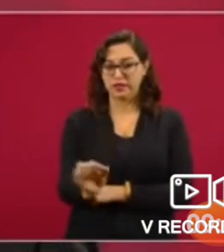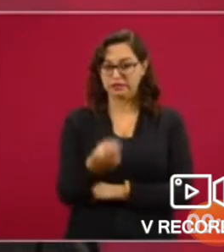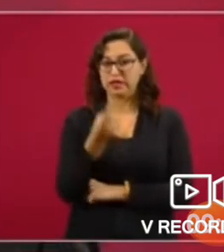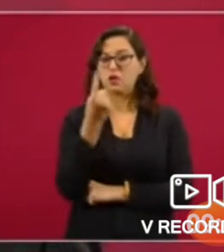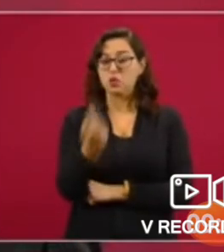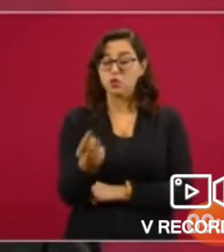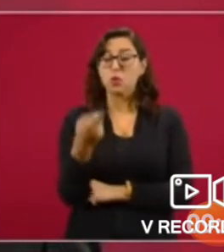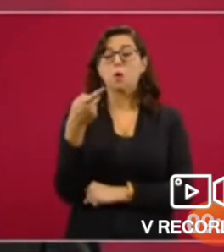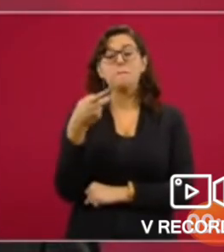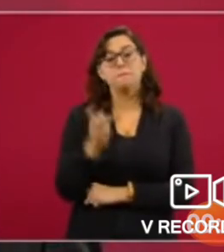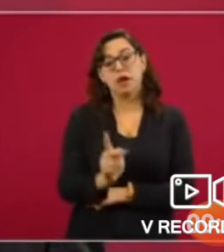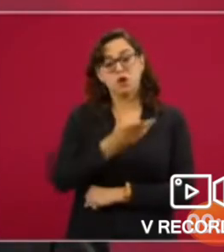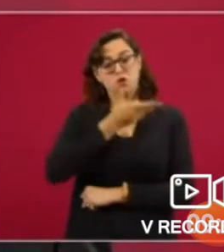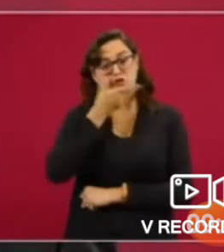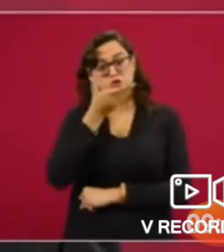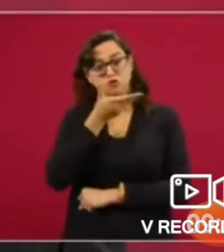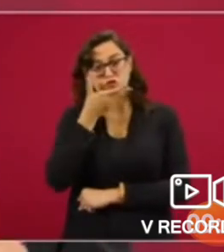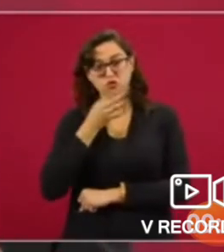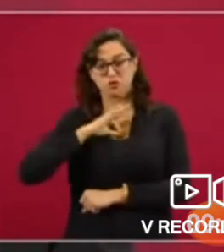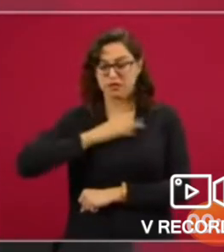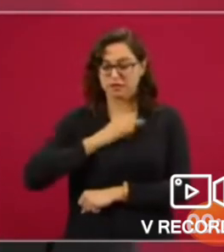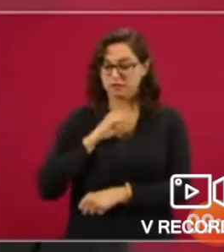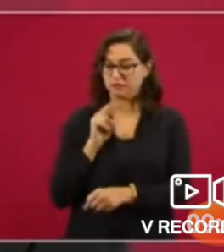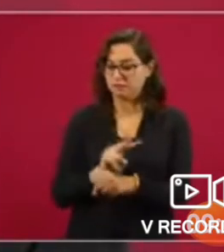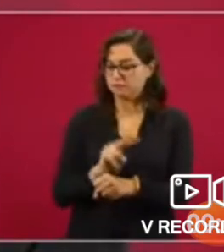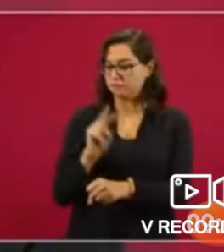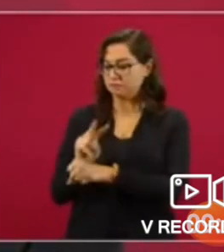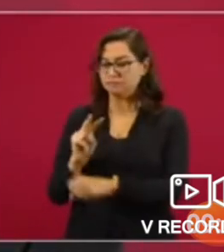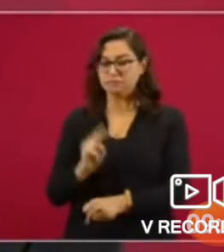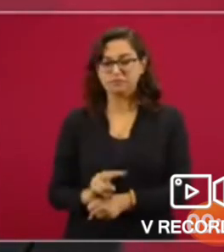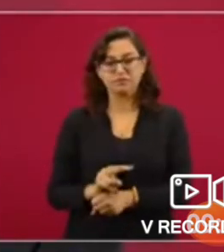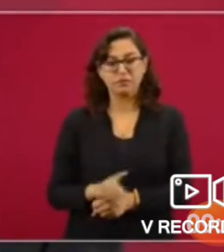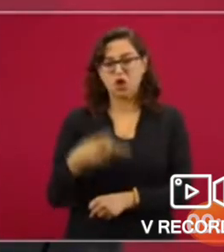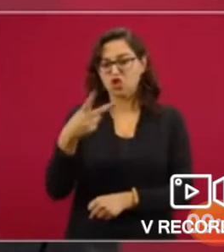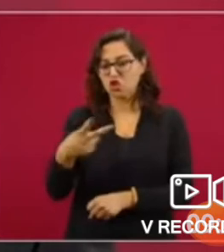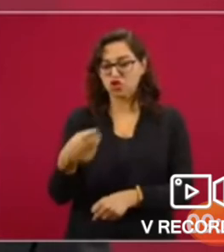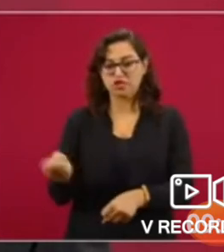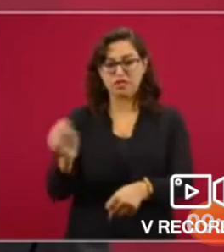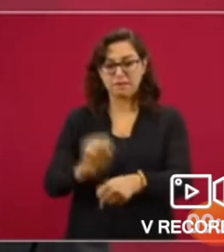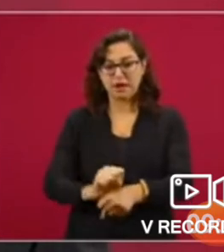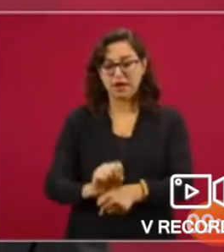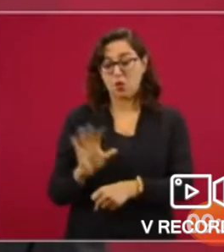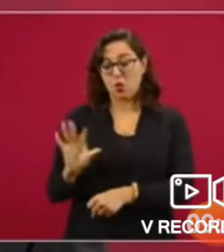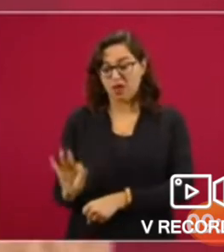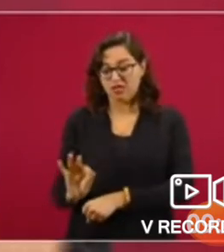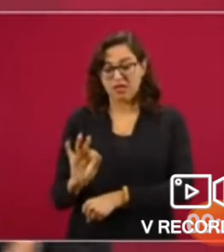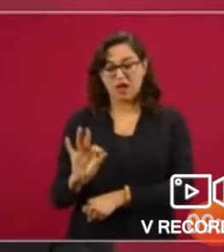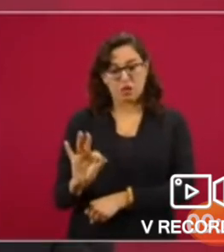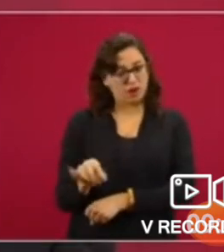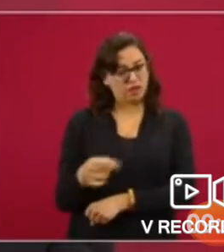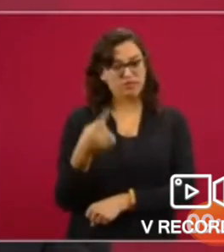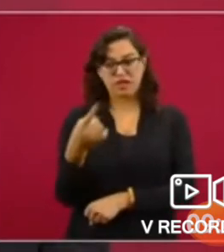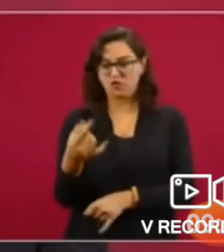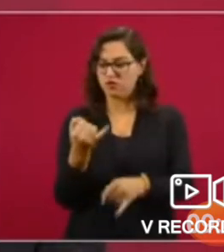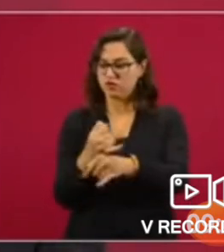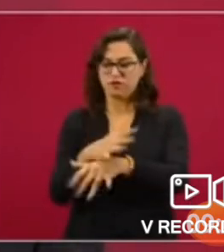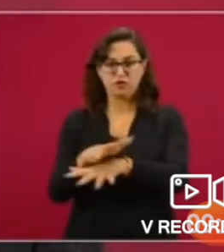vigilancia epidemiológica de México y del mundo, las últimas 2 semanas no se consideran estos datos, nosotros